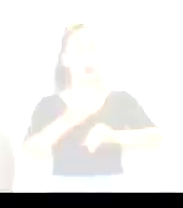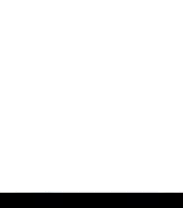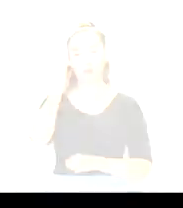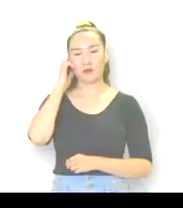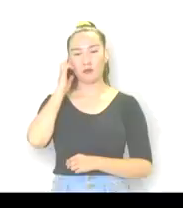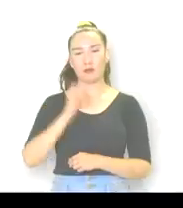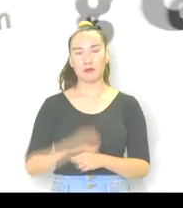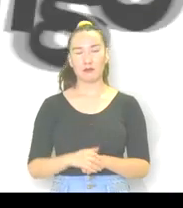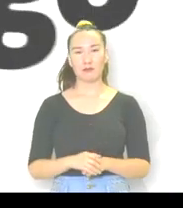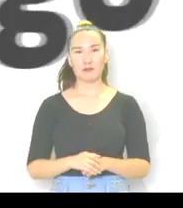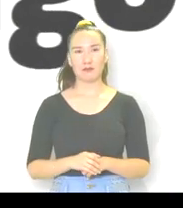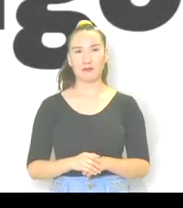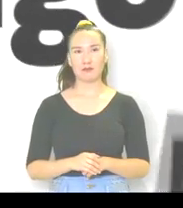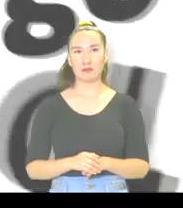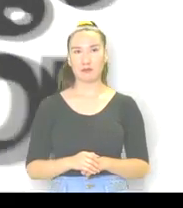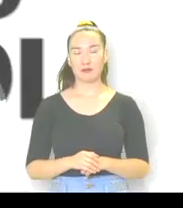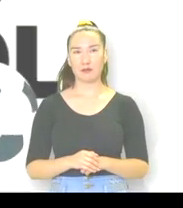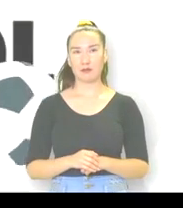cuídate.